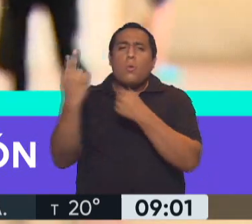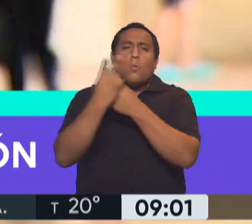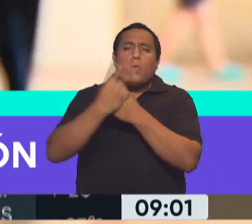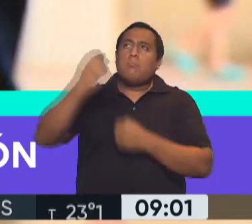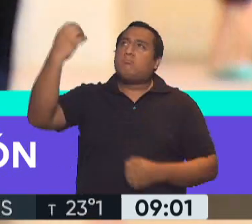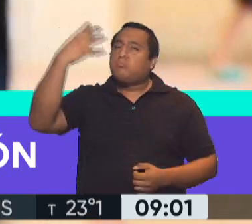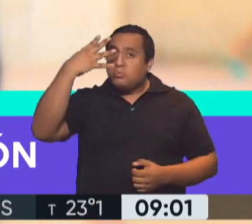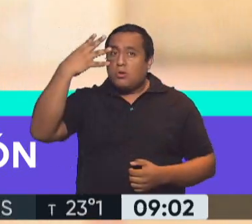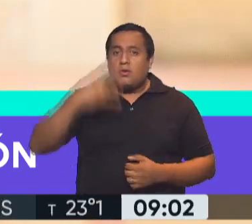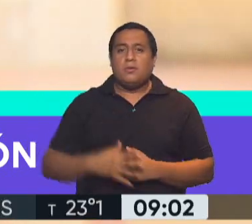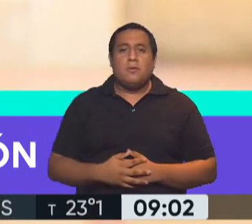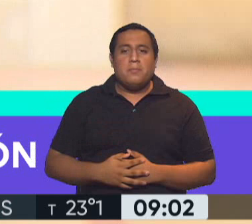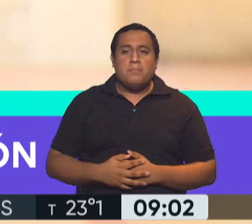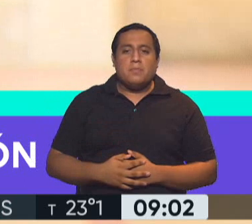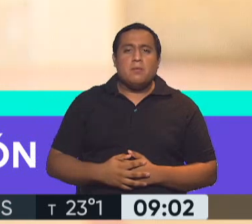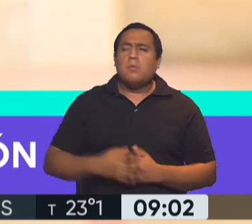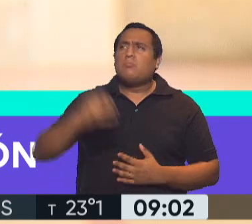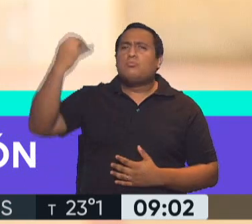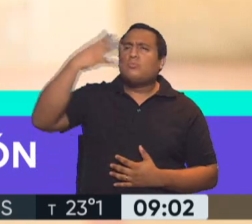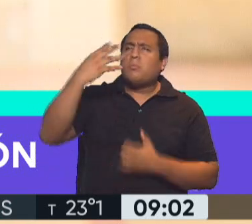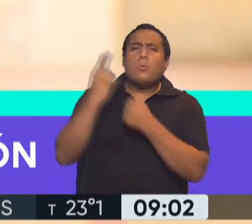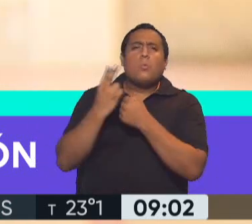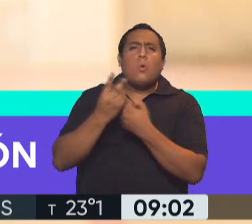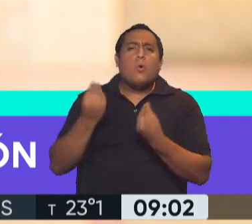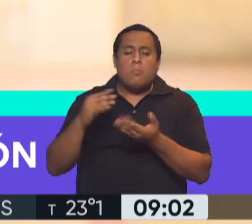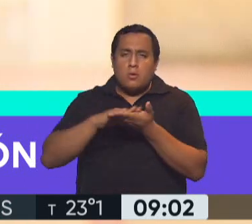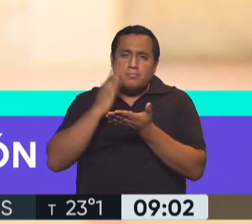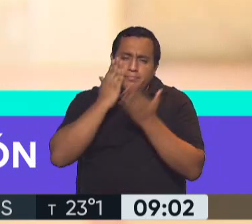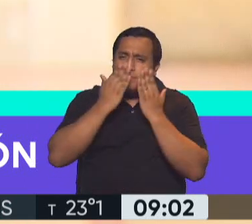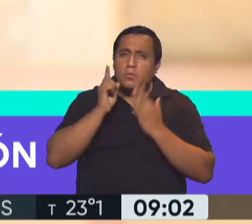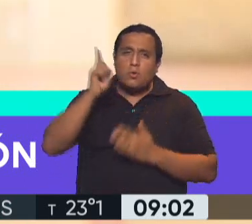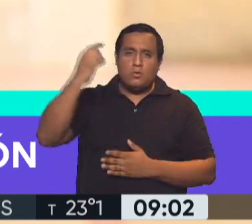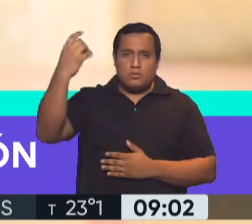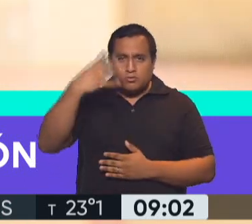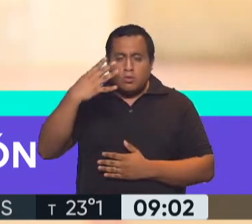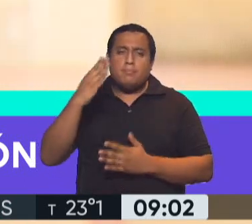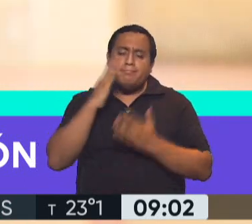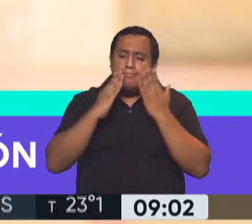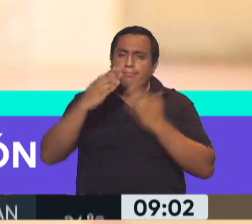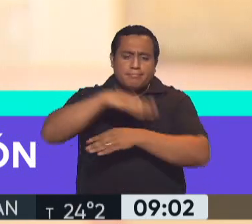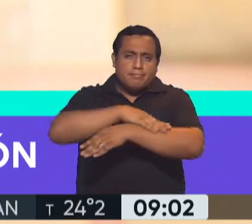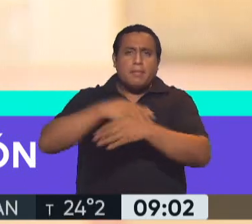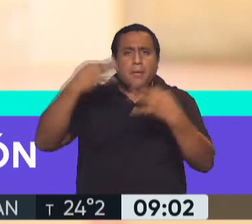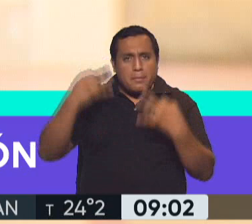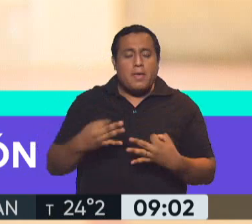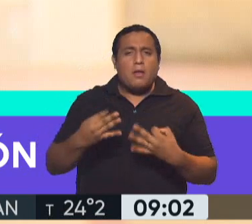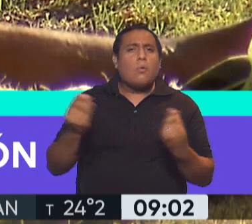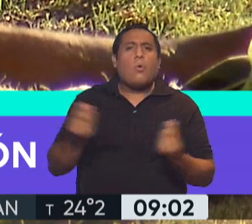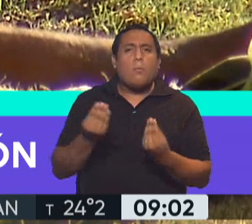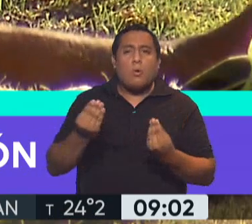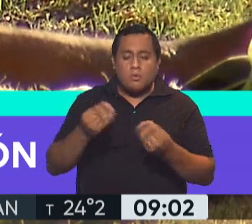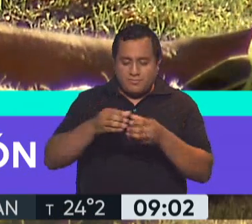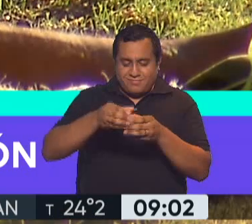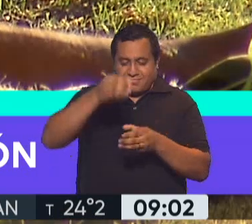sol. El cuidado con el sol implica el uso de protector solar de manera adecuada. Nosotros decimos protector solar aquel que tenga por lo